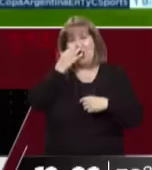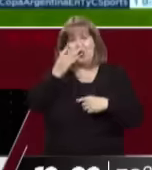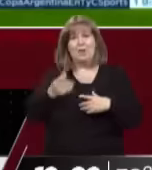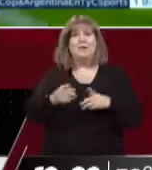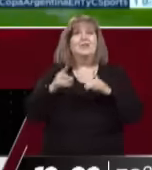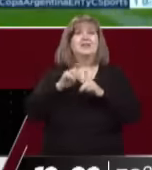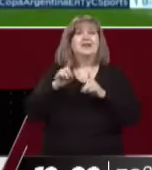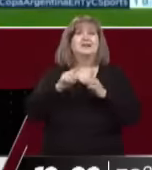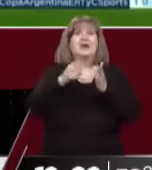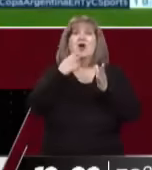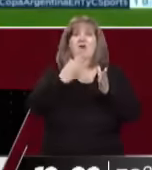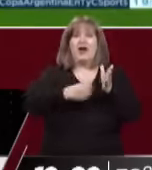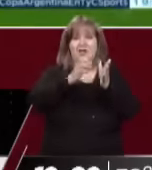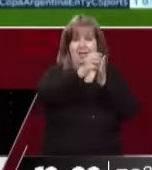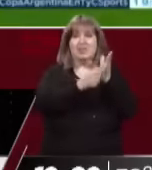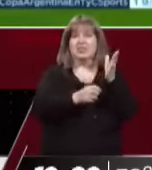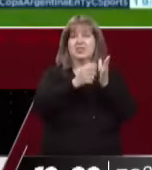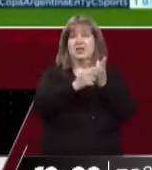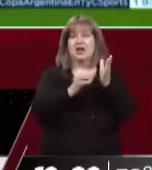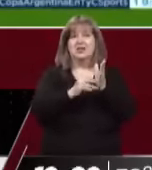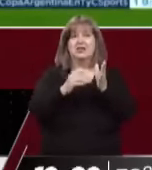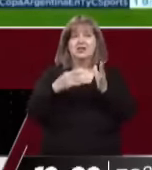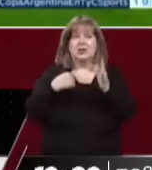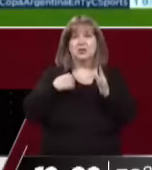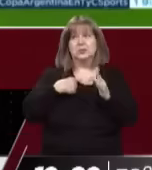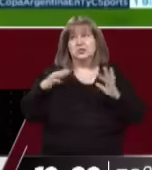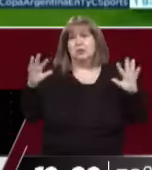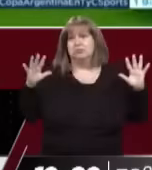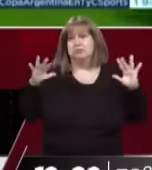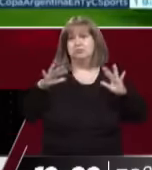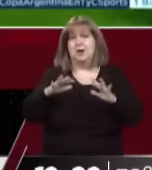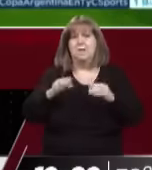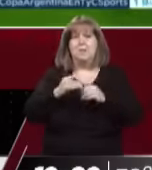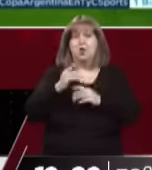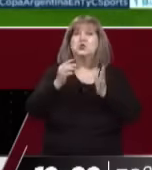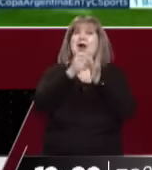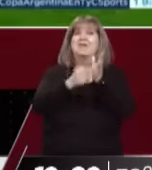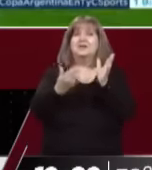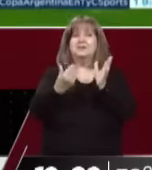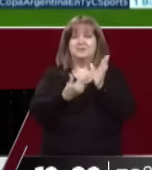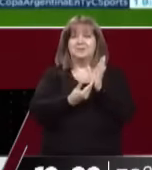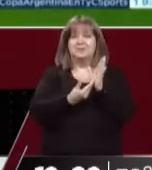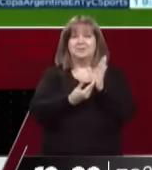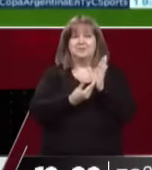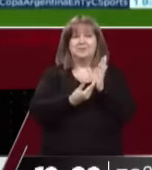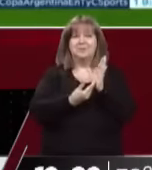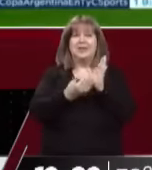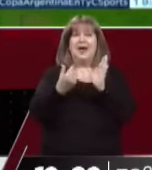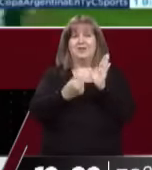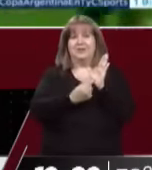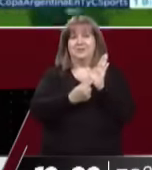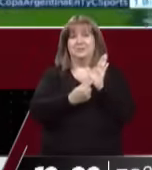¡No, googlealo! ¡Es así! Claro, ¿son los que más hinchas tienen? Lejos, lejos. Mostrame lo que me mostraste. Mira, yo recién te mostraba, mira